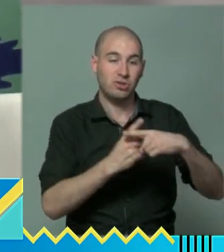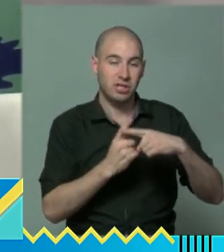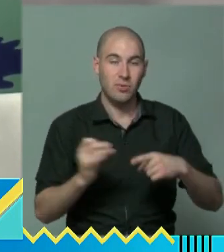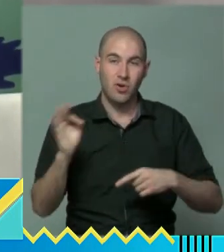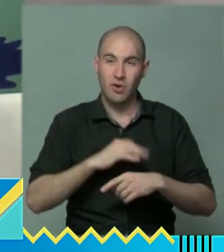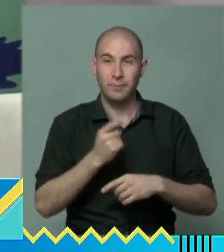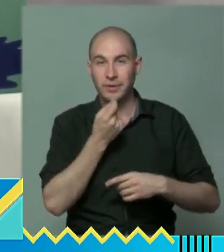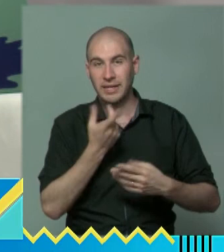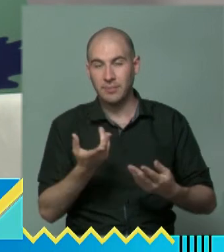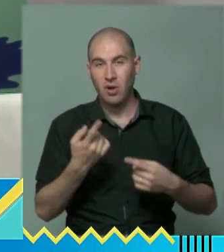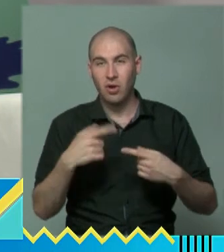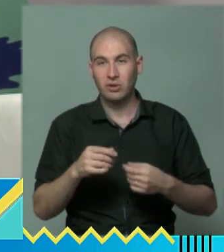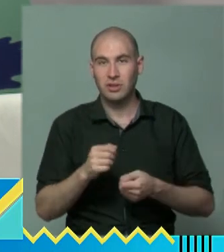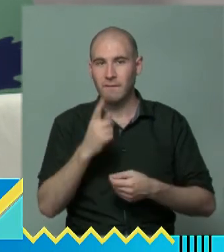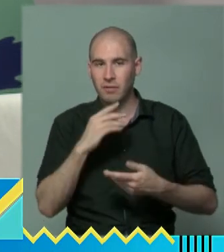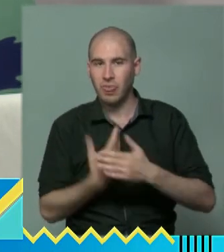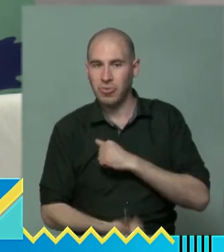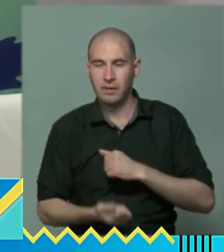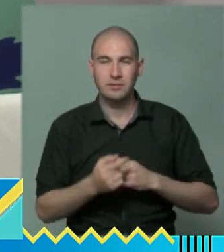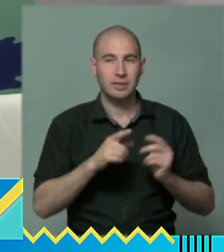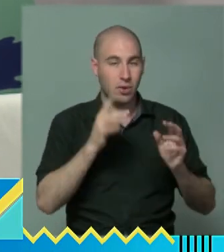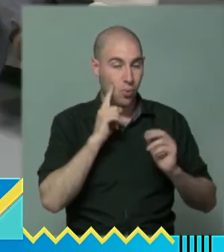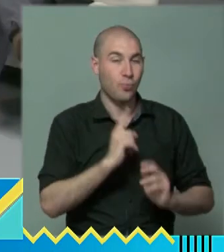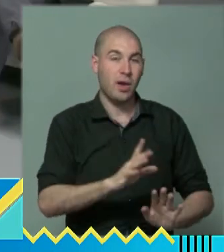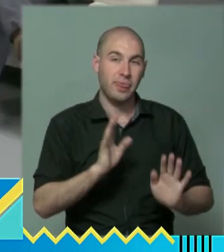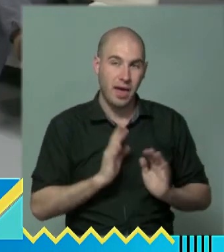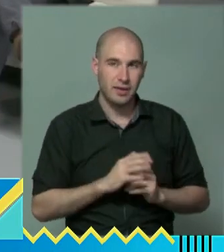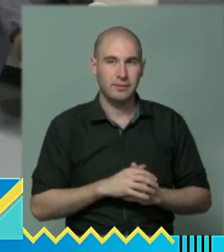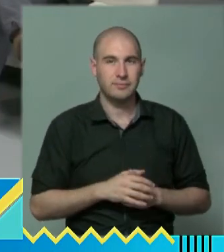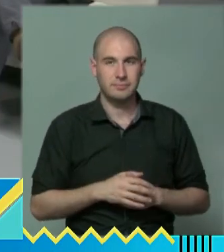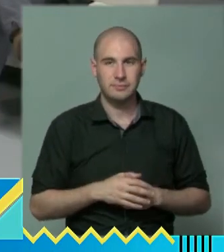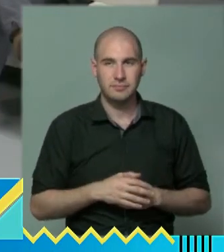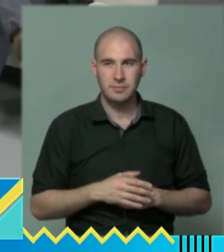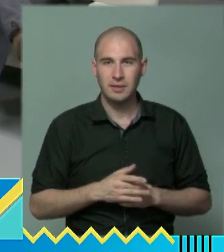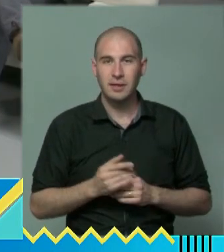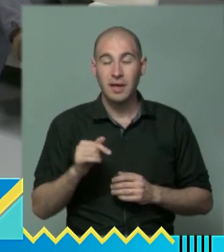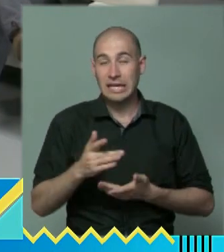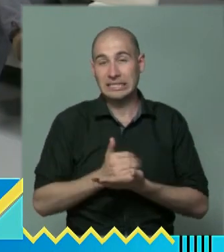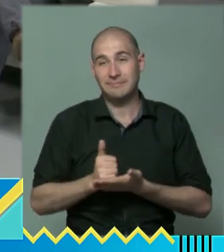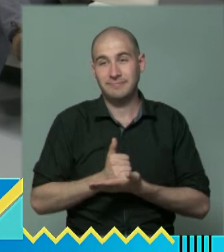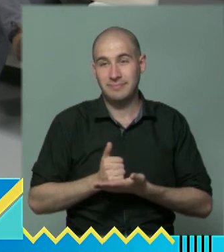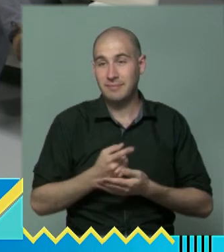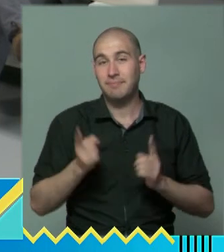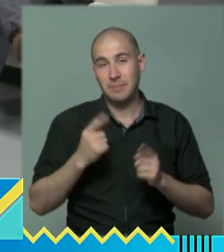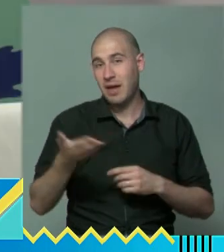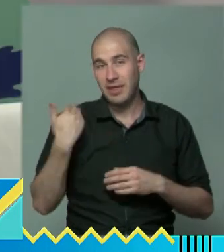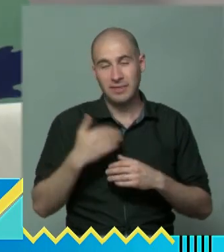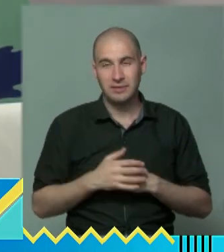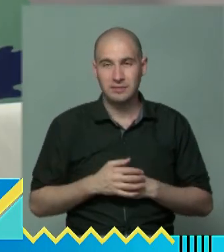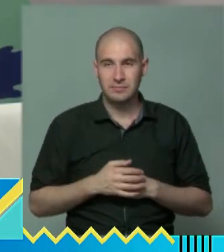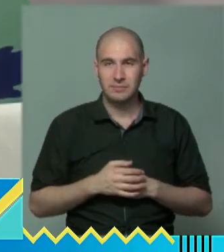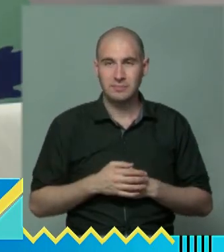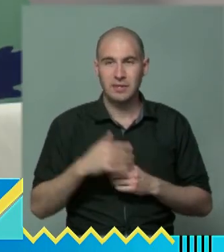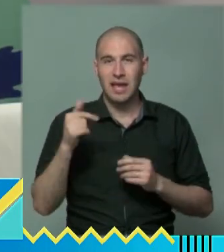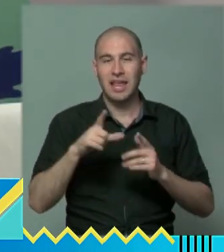como puede ser una válvula de escape. Hay que tomarlo con pinza también, ¿no? Ver bajo y hay qué que ver criterios... Hay que esperar, volvemos al principio, todavía Claro.